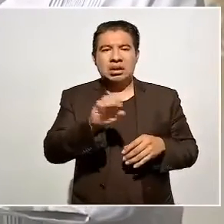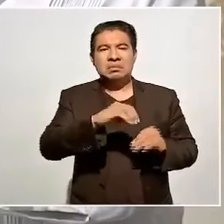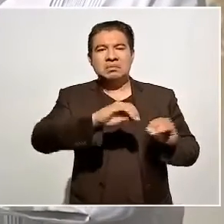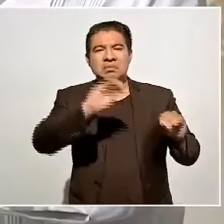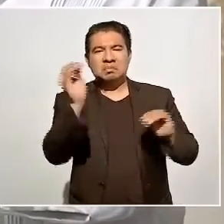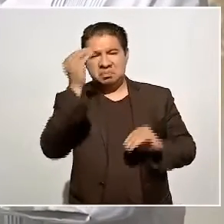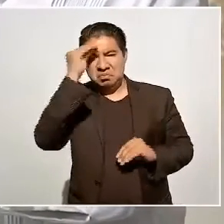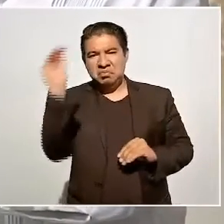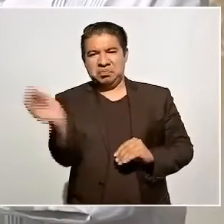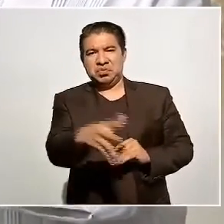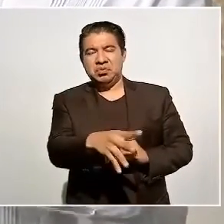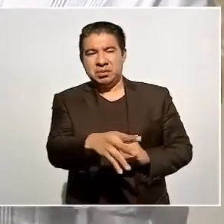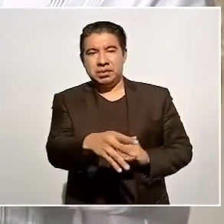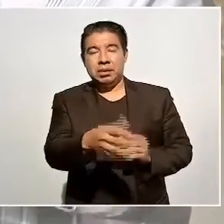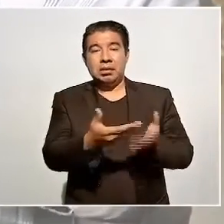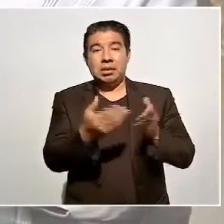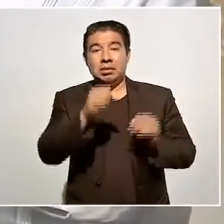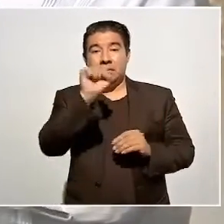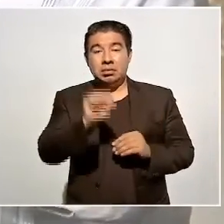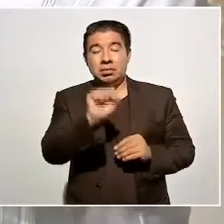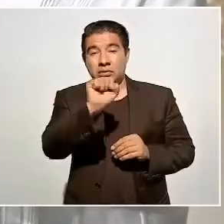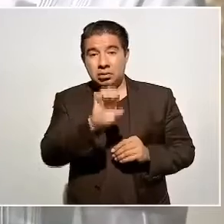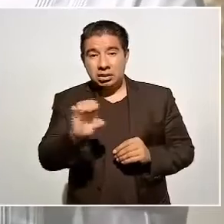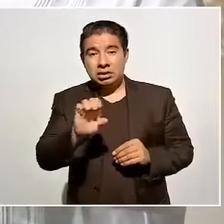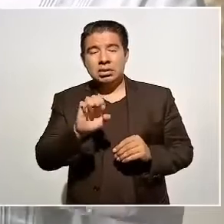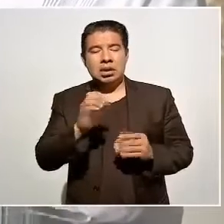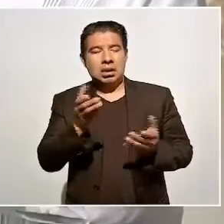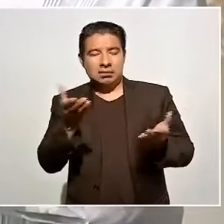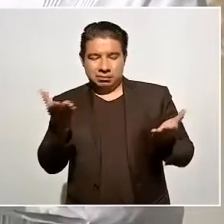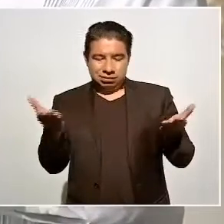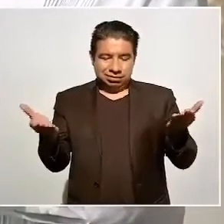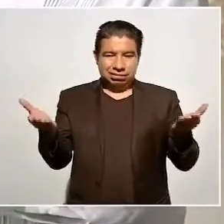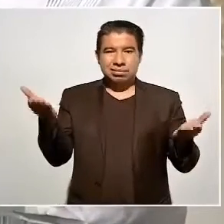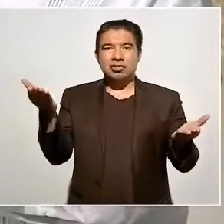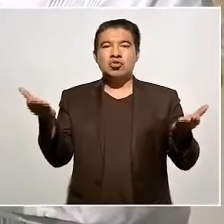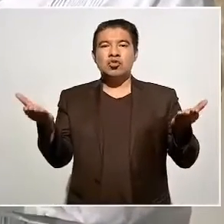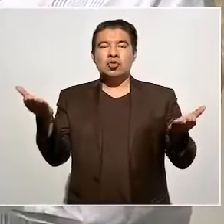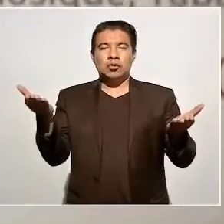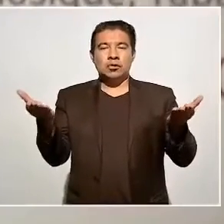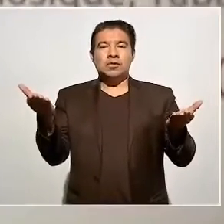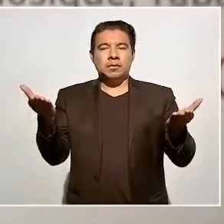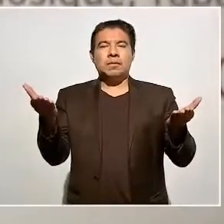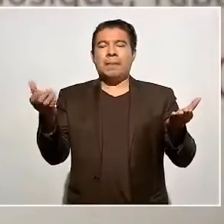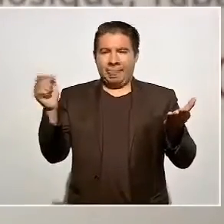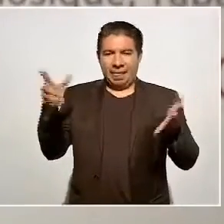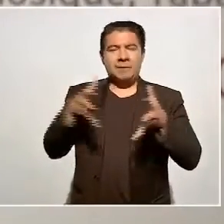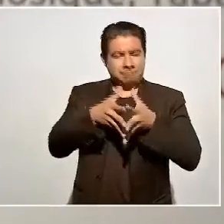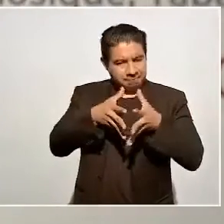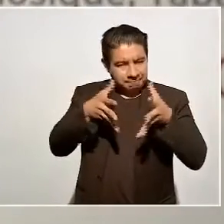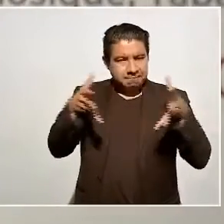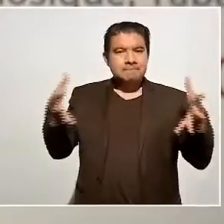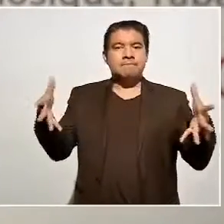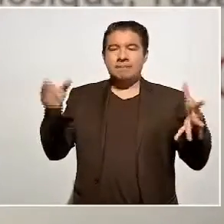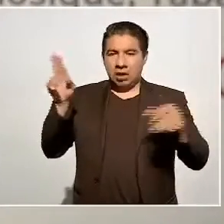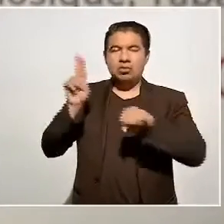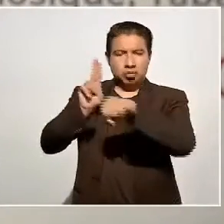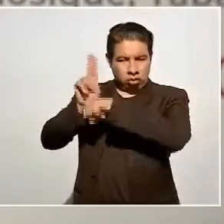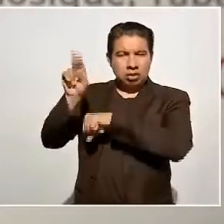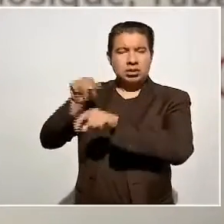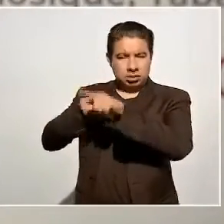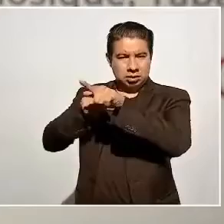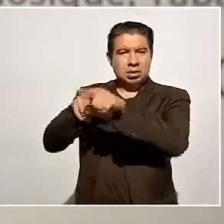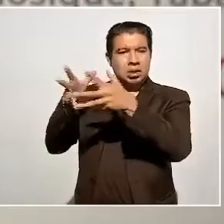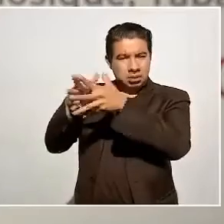abandono. Ahora lo que queremos es equilibrar. Va a seguir creciendo el norte, como